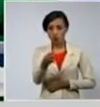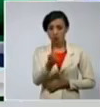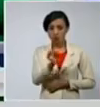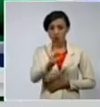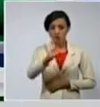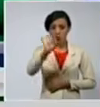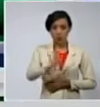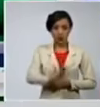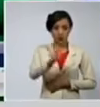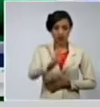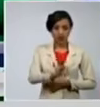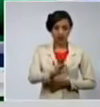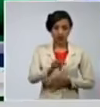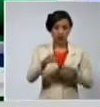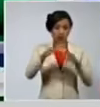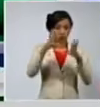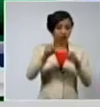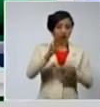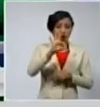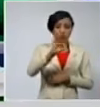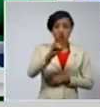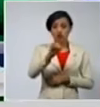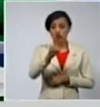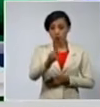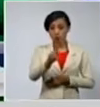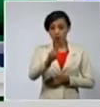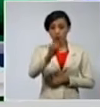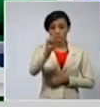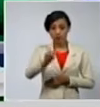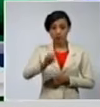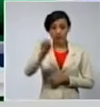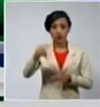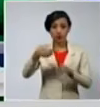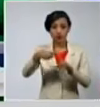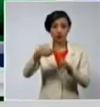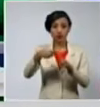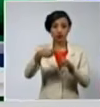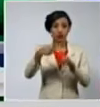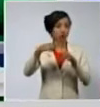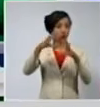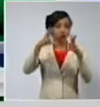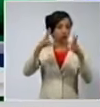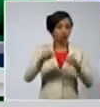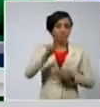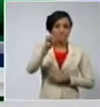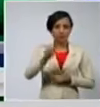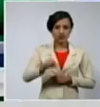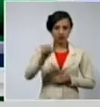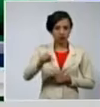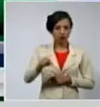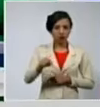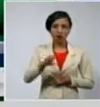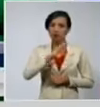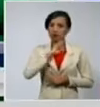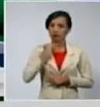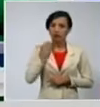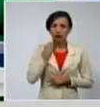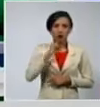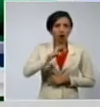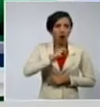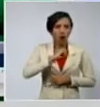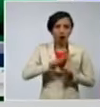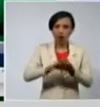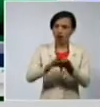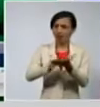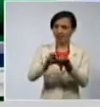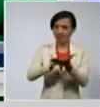51,8% de los 801 casos diagnosticados totalmente asintomáticos en el día de ayer. En